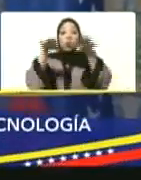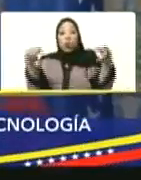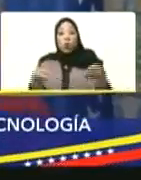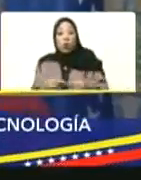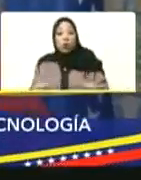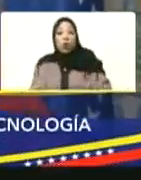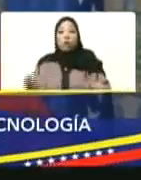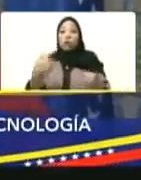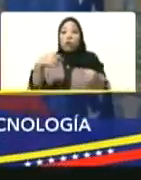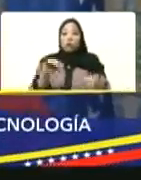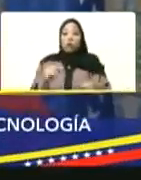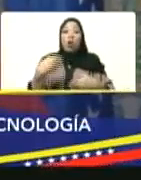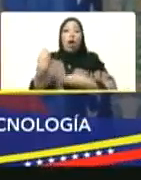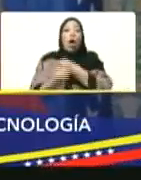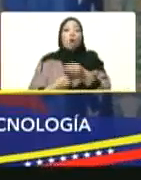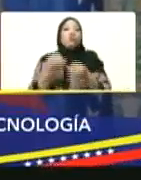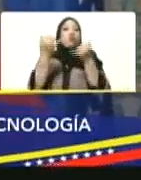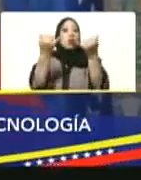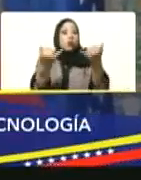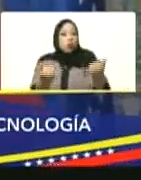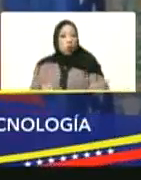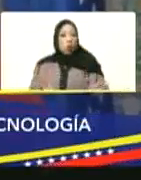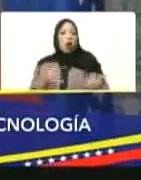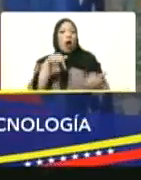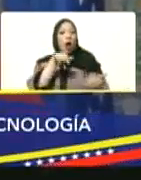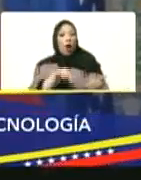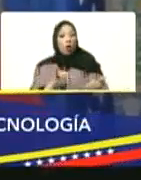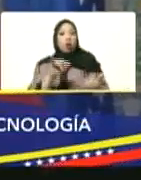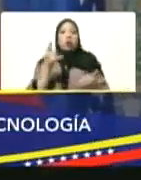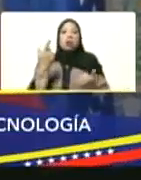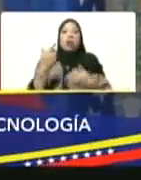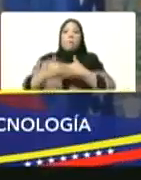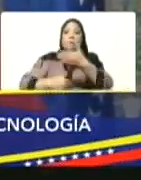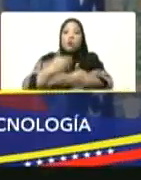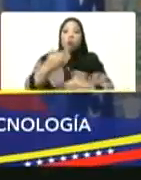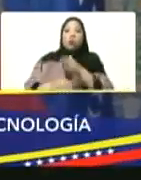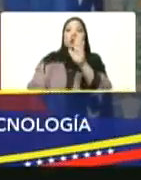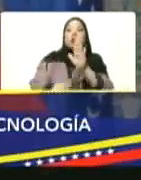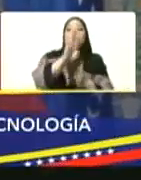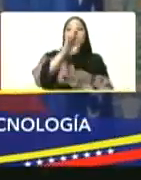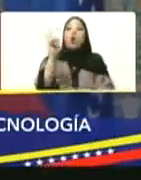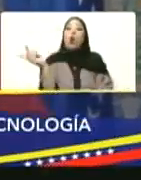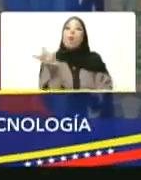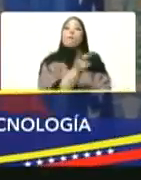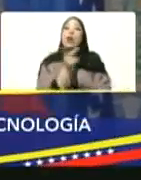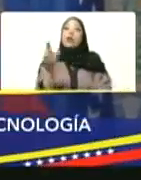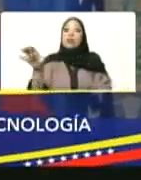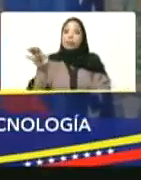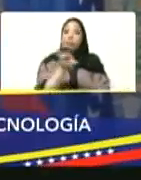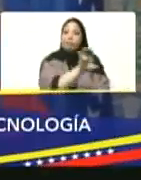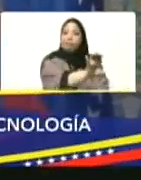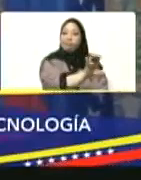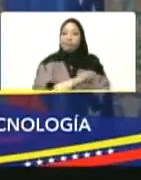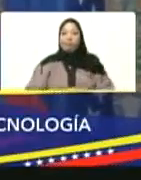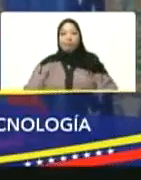pour bâtir ensemble un chemin de prospérité conjointe.